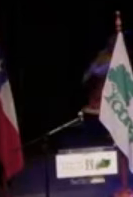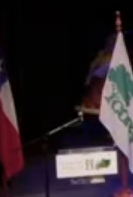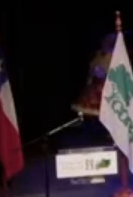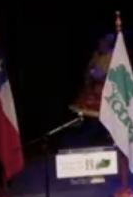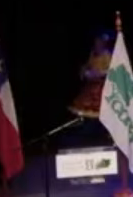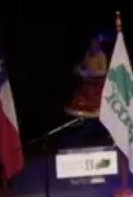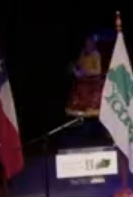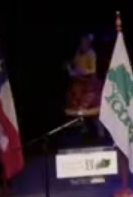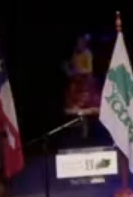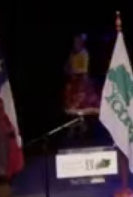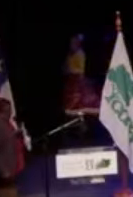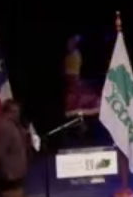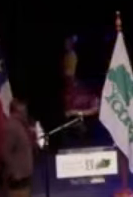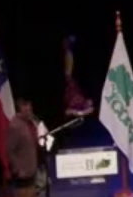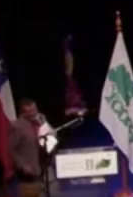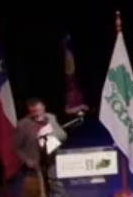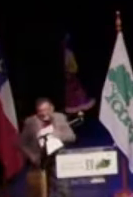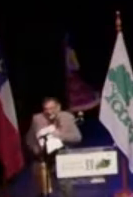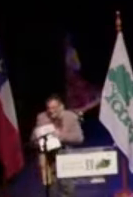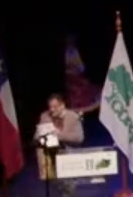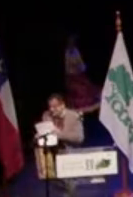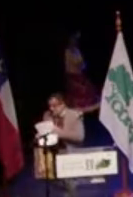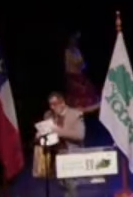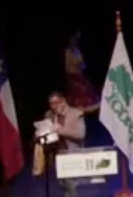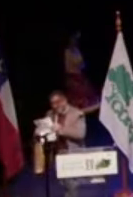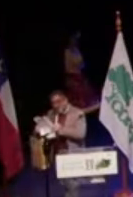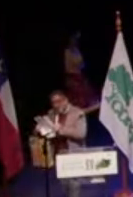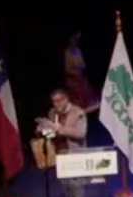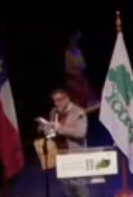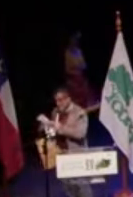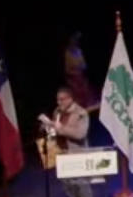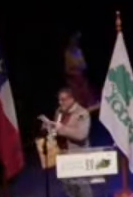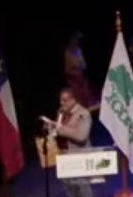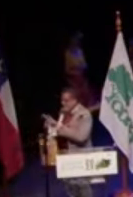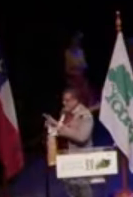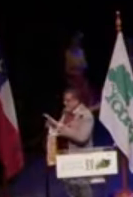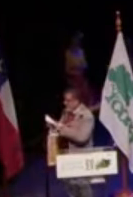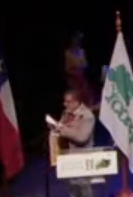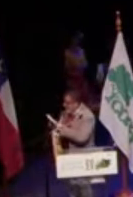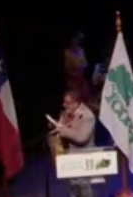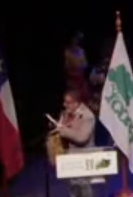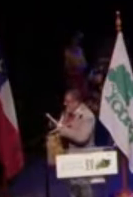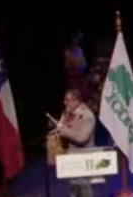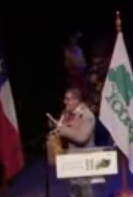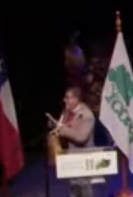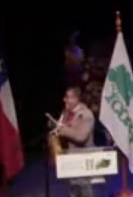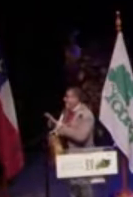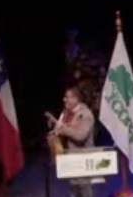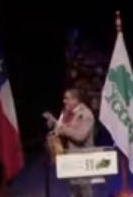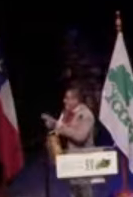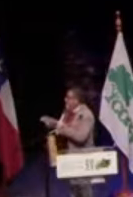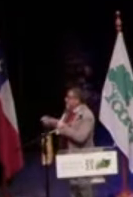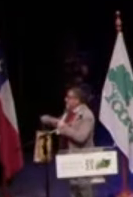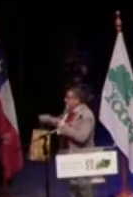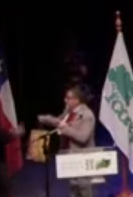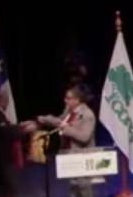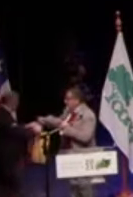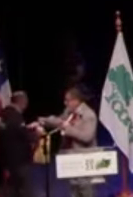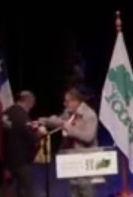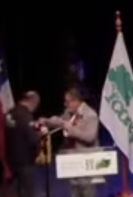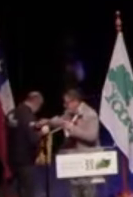suban por favor le vamos a entregar un pequeño presente a la alcaldesa por